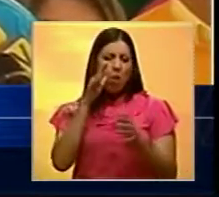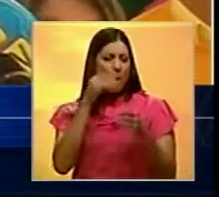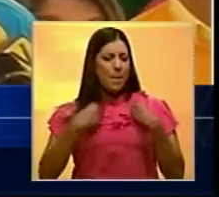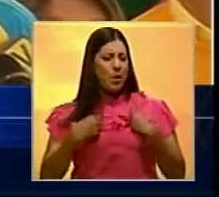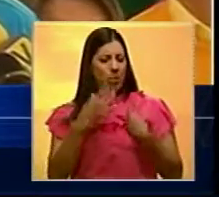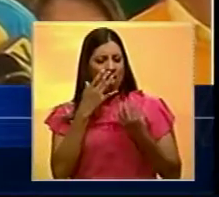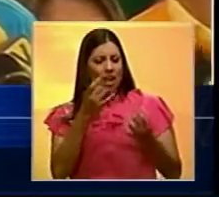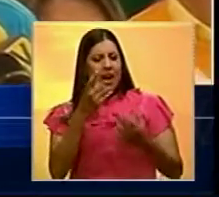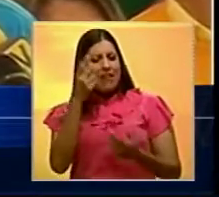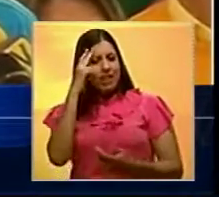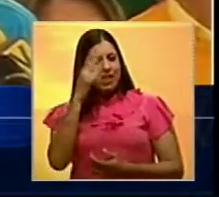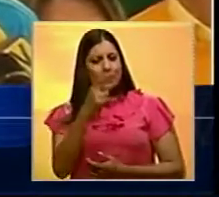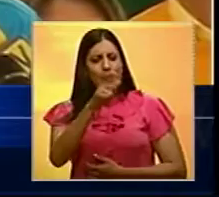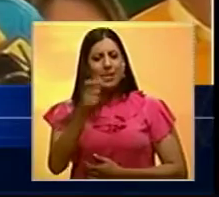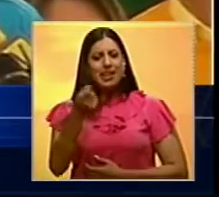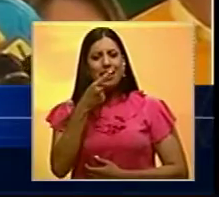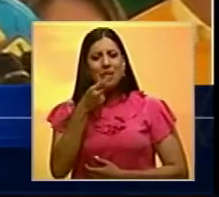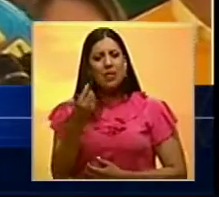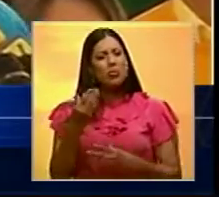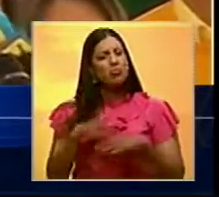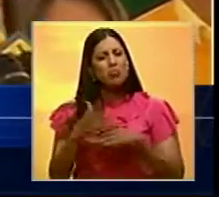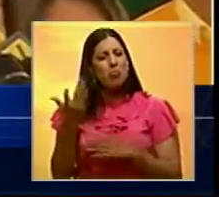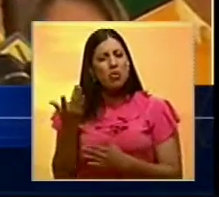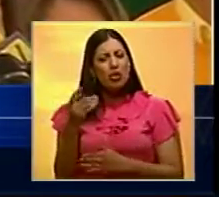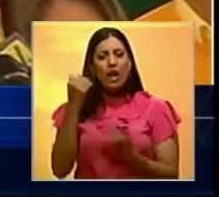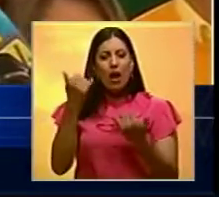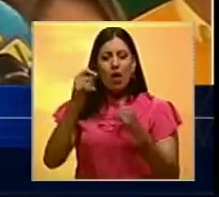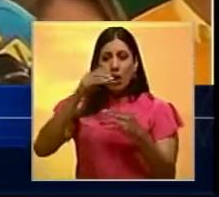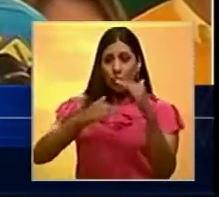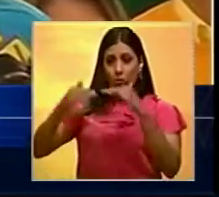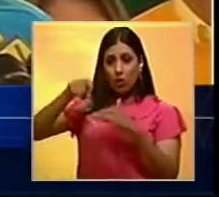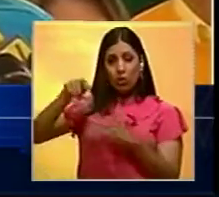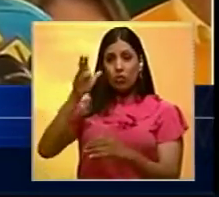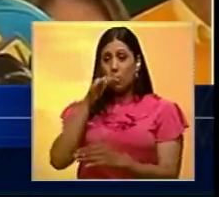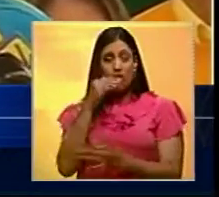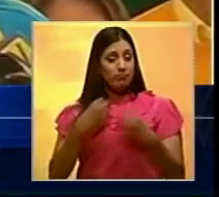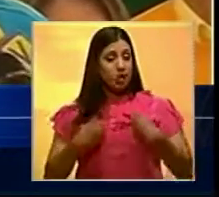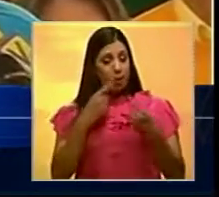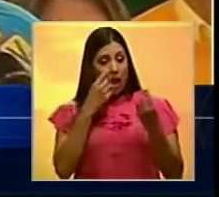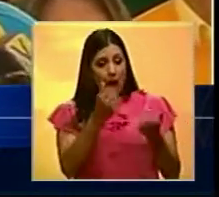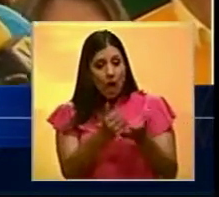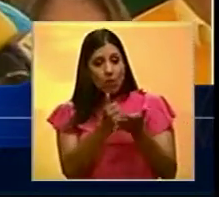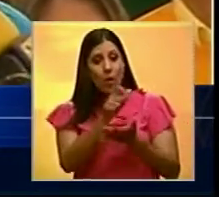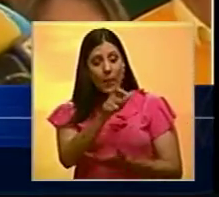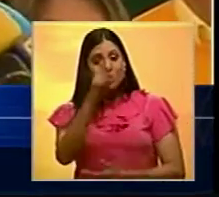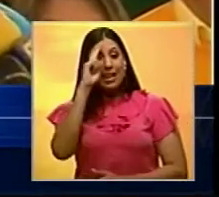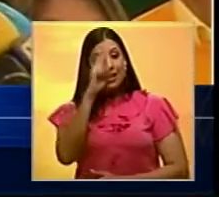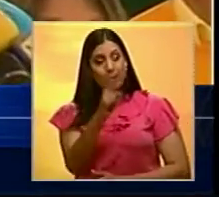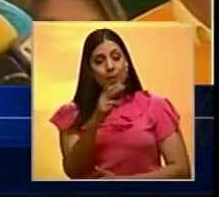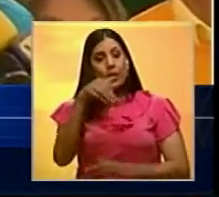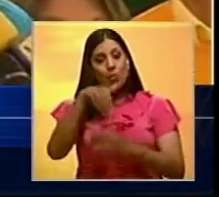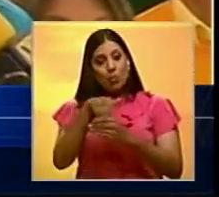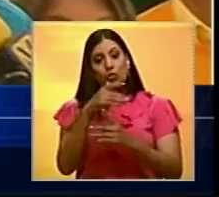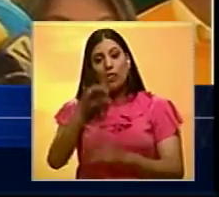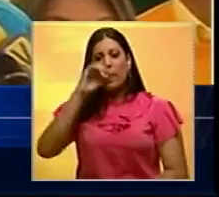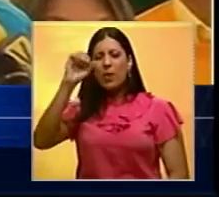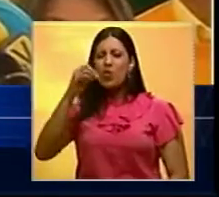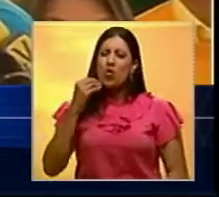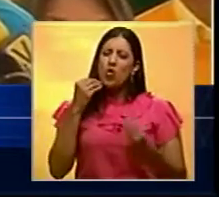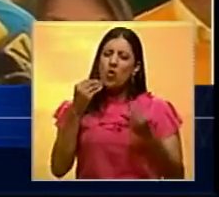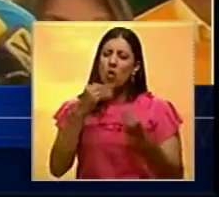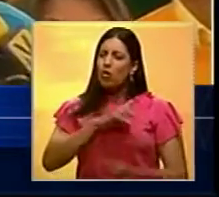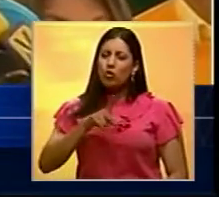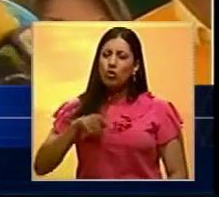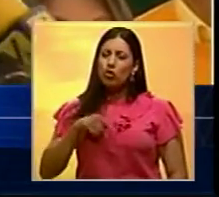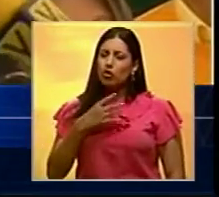existan las medicinas que hoy hacen falta? ¿Por qué esa sala constitucional no se ha preocupado para que en Venezuela se respete el referéndum revocatorio? ¿Cómo es que no podemos